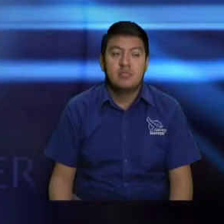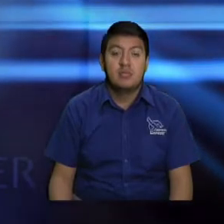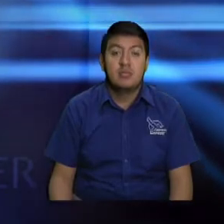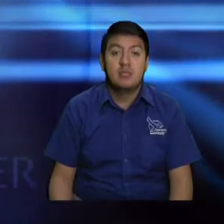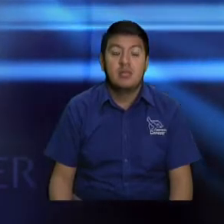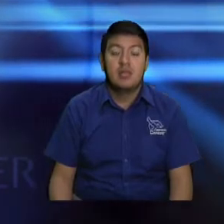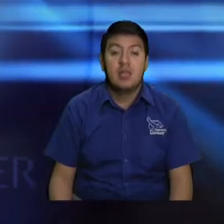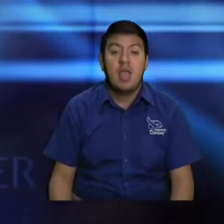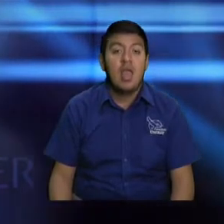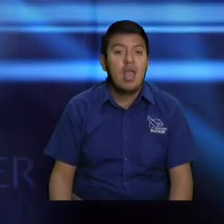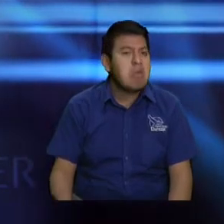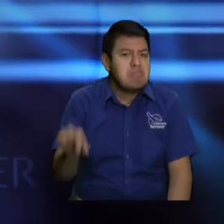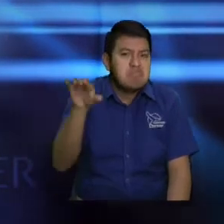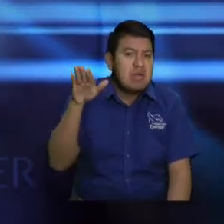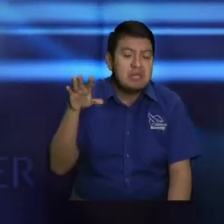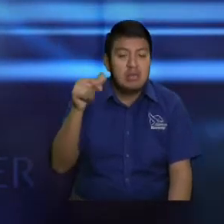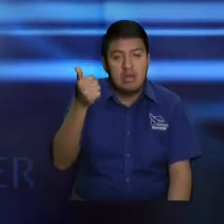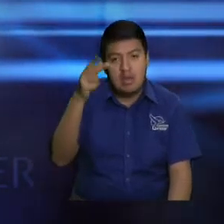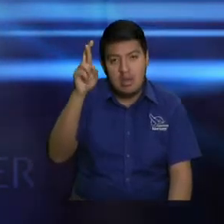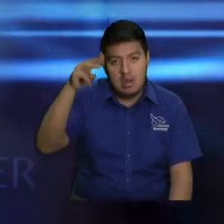armonía,